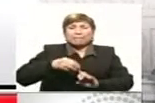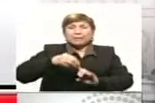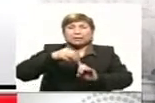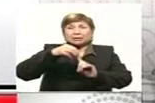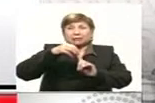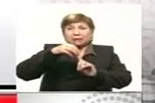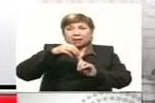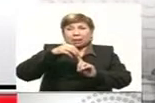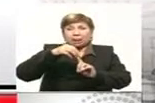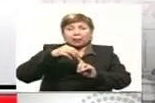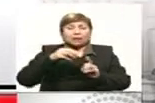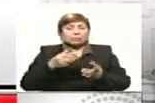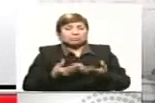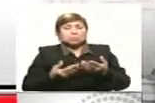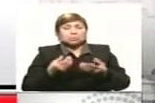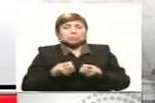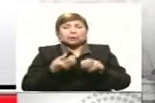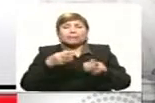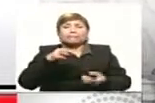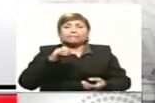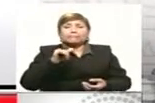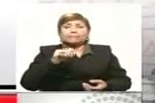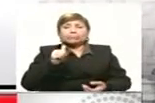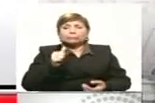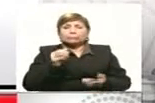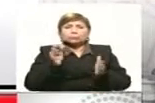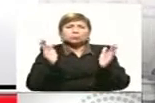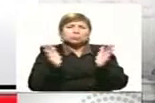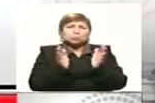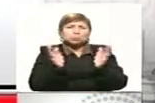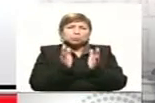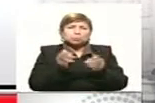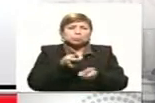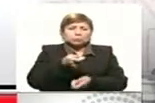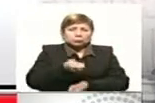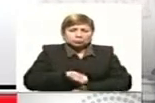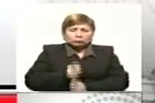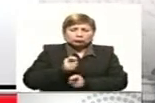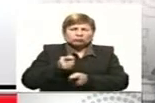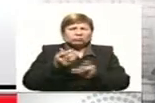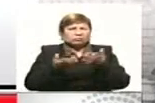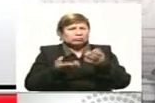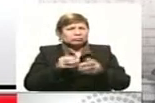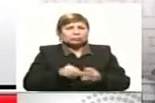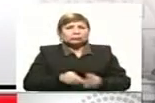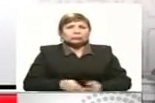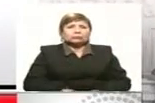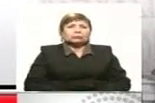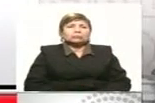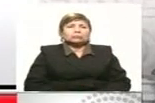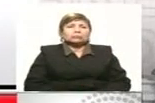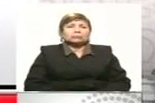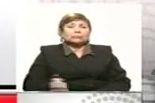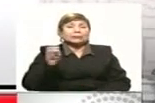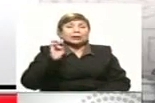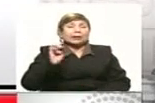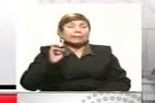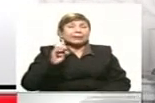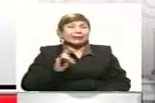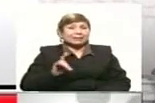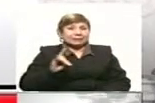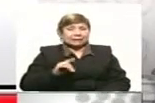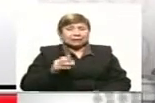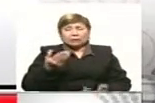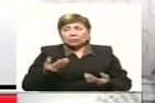para ampliar el bono Yanapay a los pequeños agricultores, ¿no? Son temas como de emergencia que estamos haciendo eso. Además